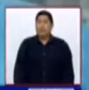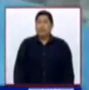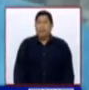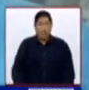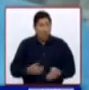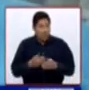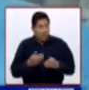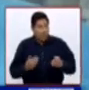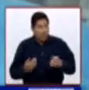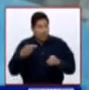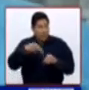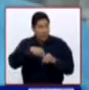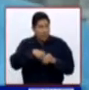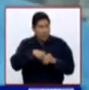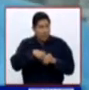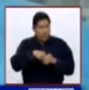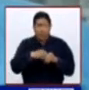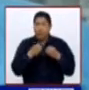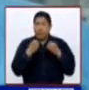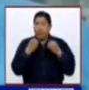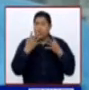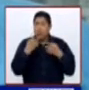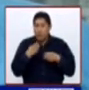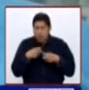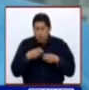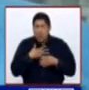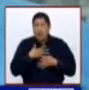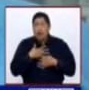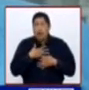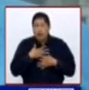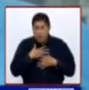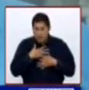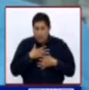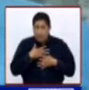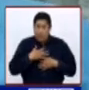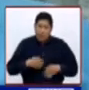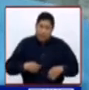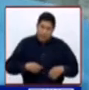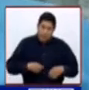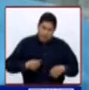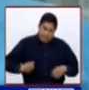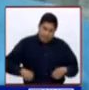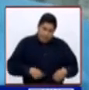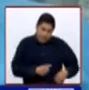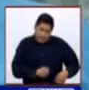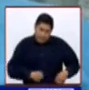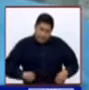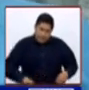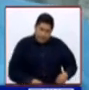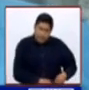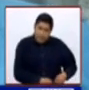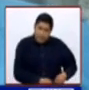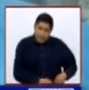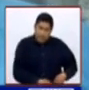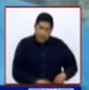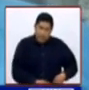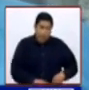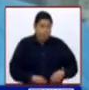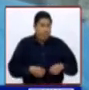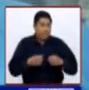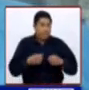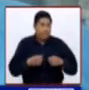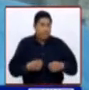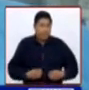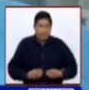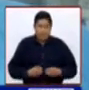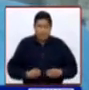Antes de su ingreso a terapia intensiva empezaba a tener bastante dificultad respiratoria porque el intestino había ingresado, digamos, a lo que es la cavidad torácica,